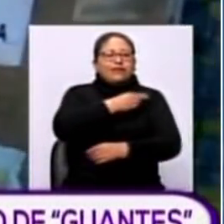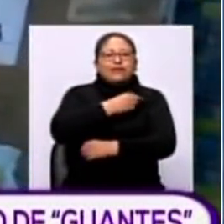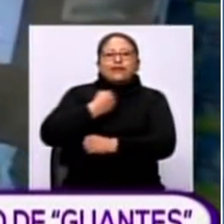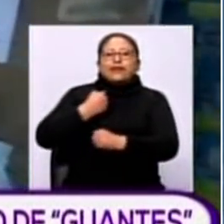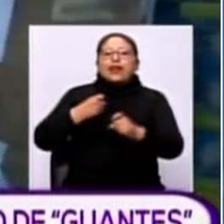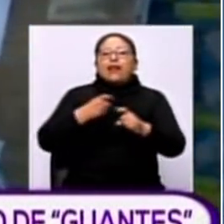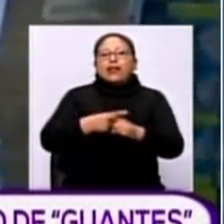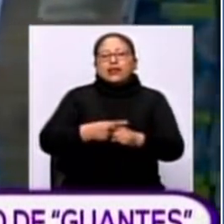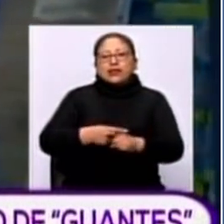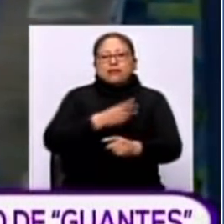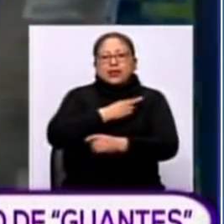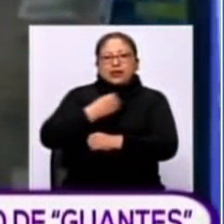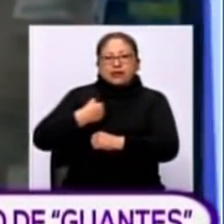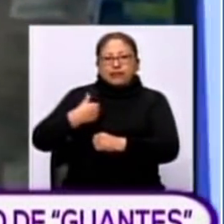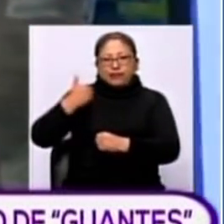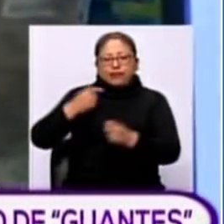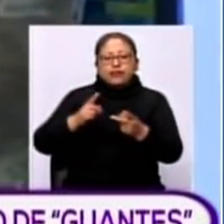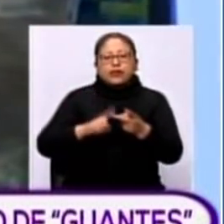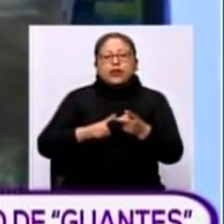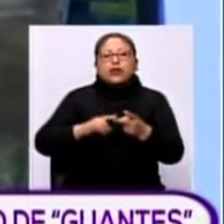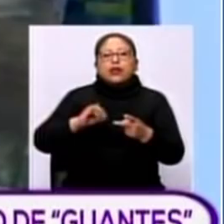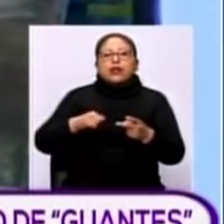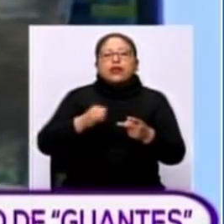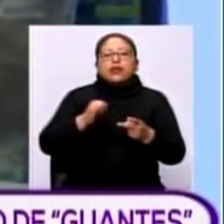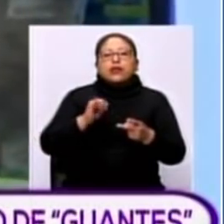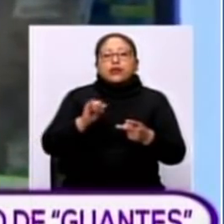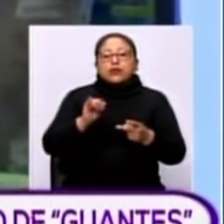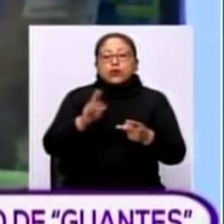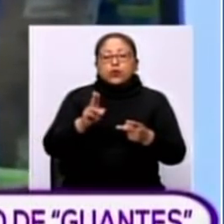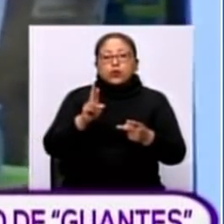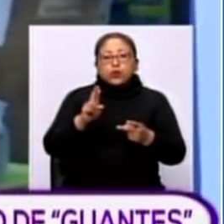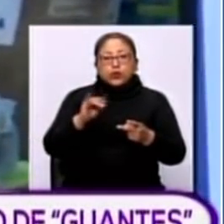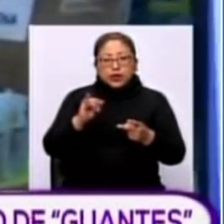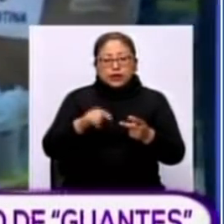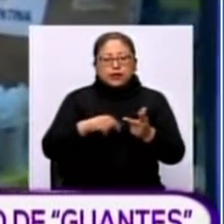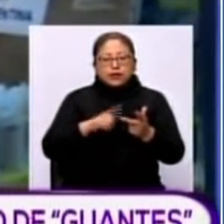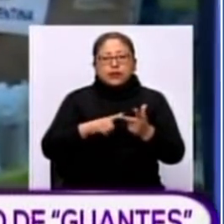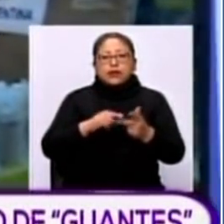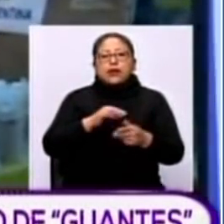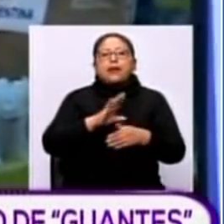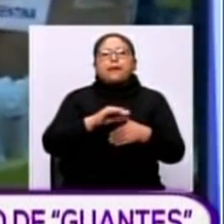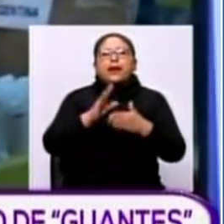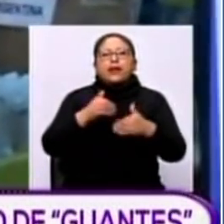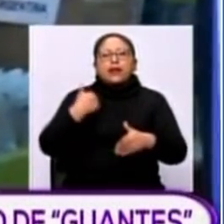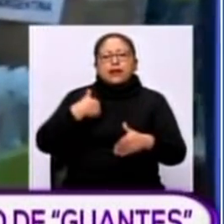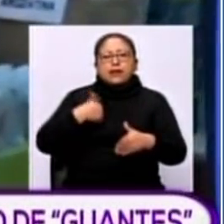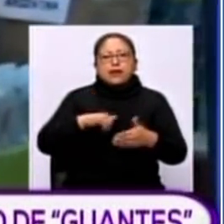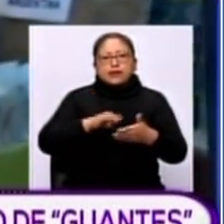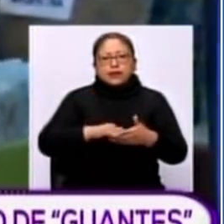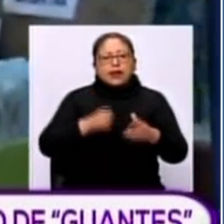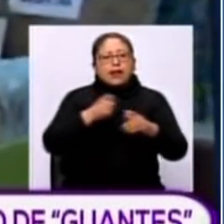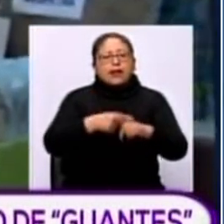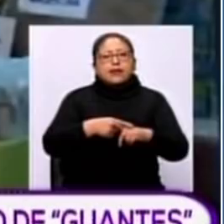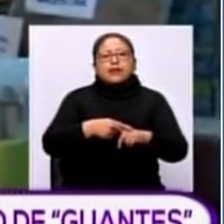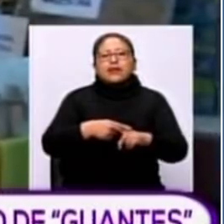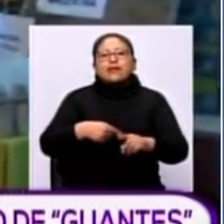el gobierno argentino cuando Mauricio Macri era presidente, y la investigación que por otro lado se lleva adelante en Bolivia.